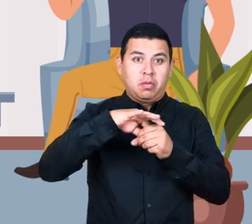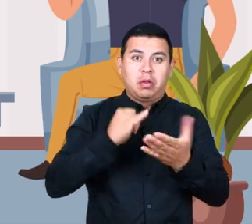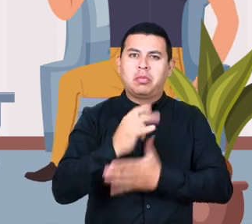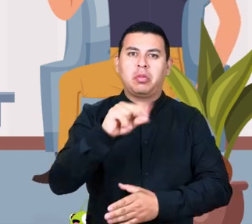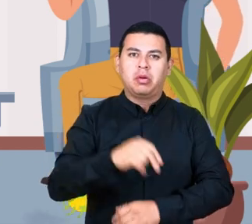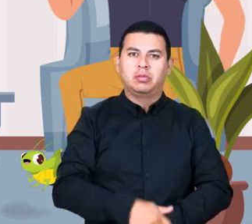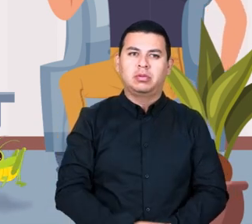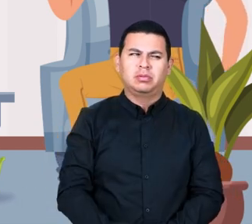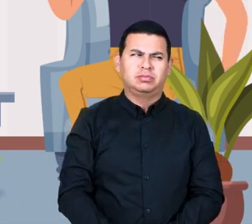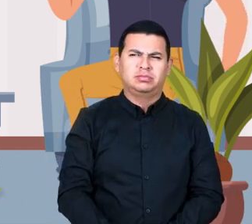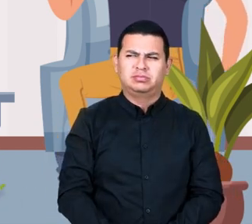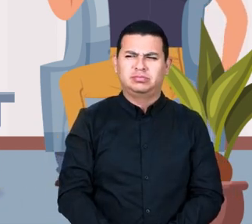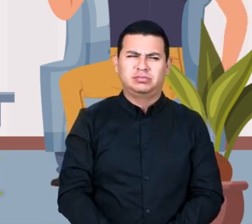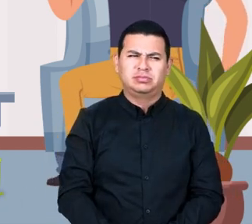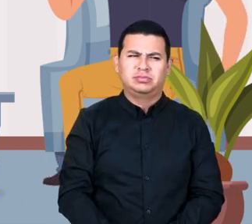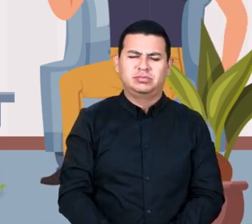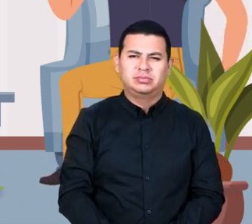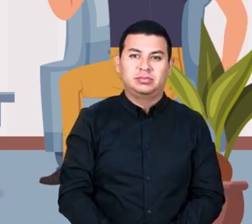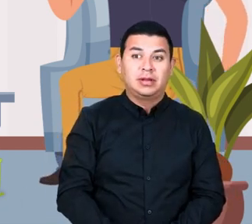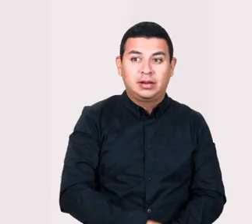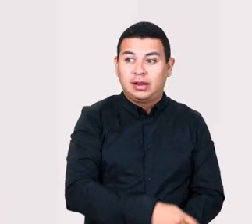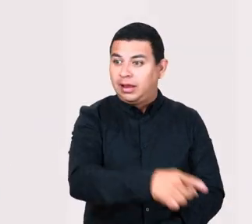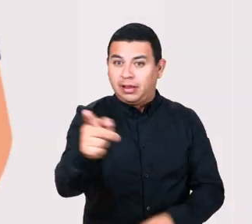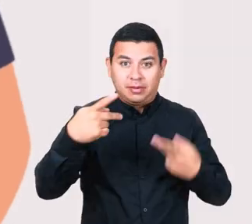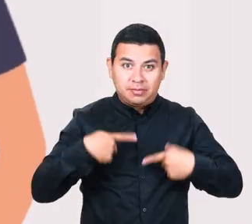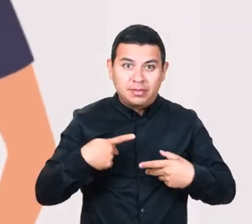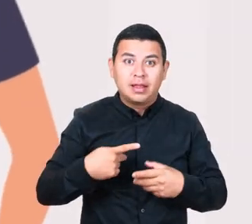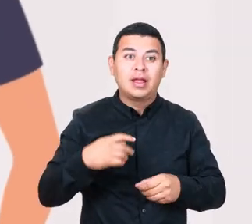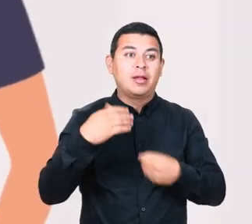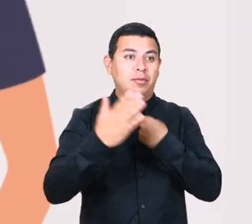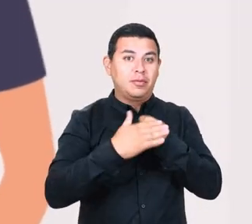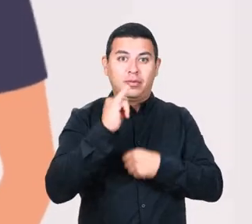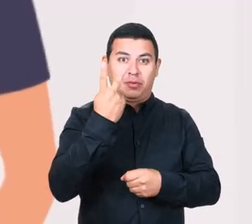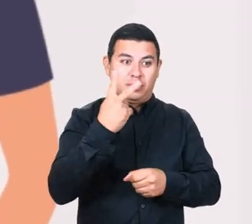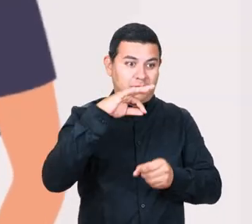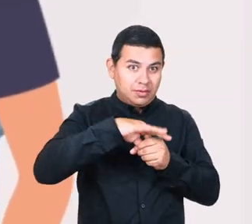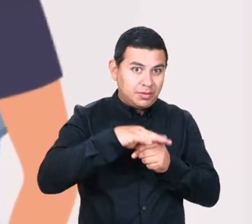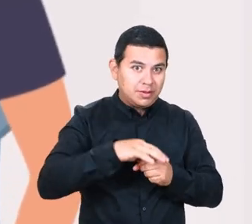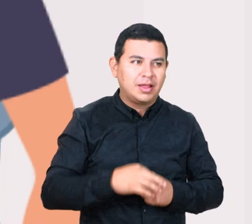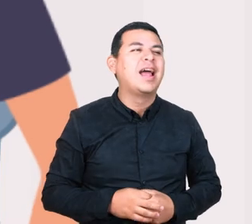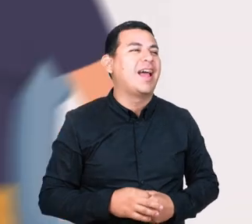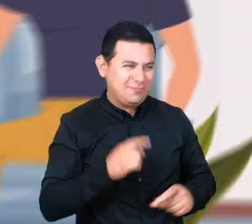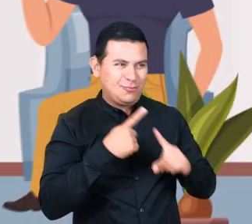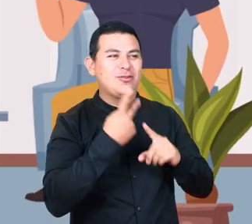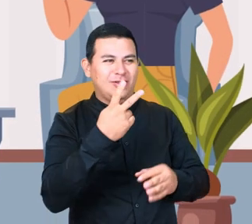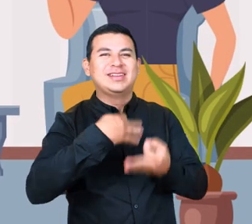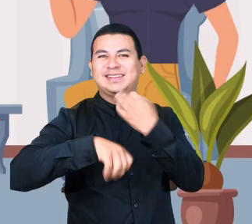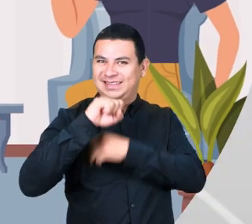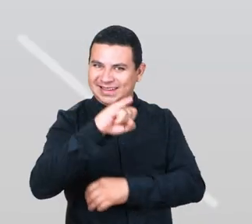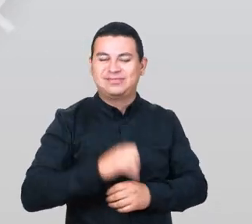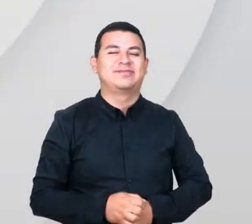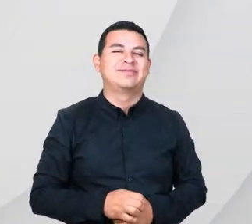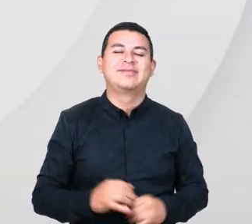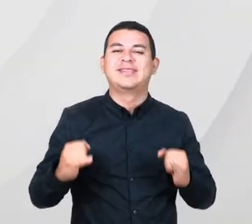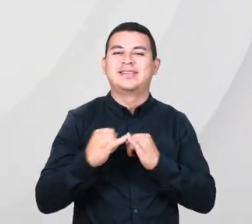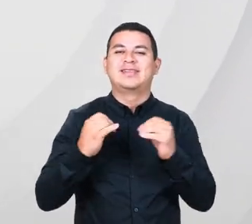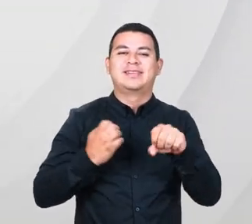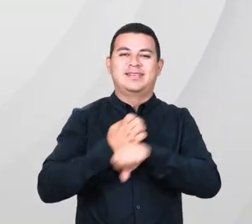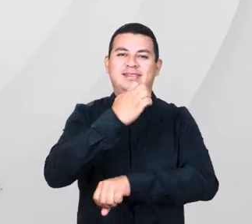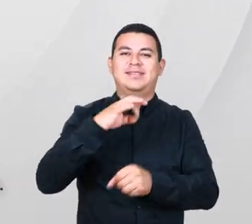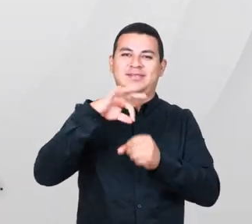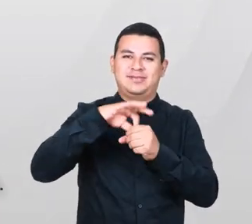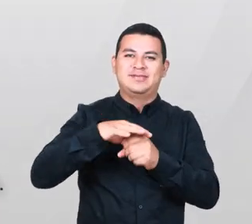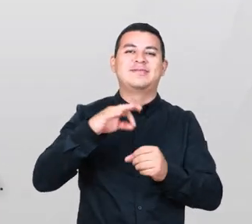ya kosinin yu na wakunin yu mi inandi kayo kunkayo na ubikunyo mi indyu kuna Instituto